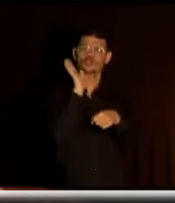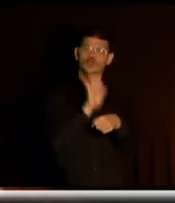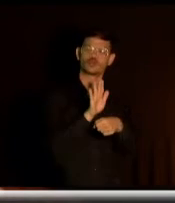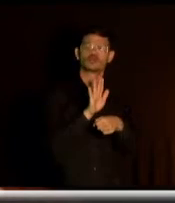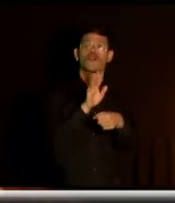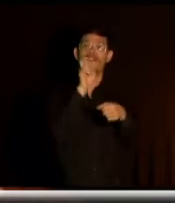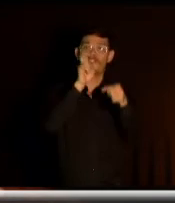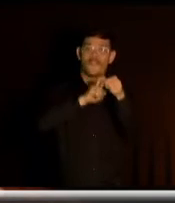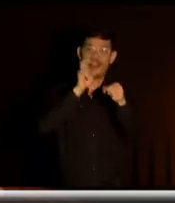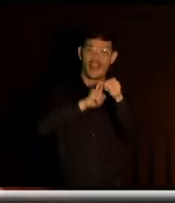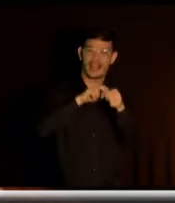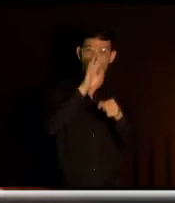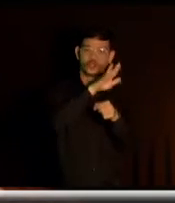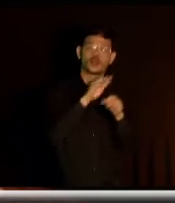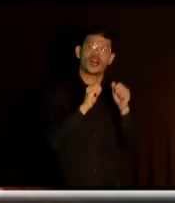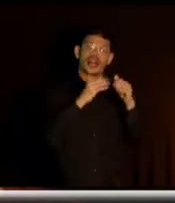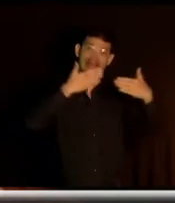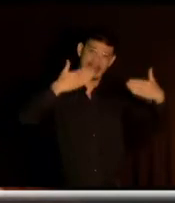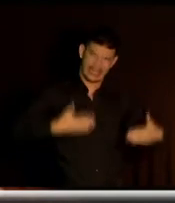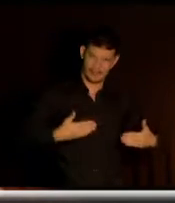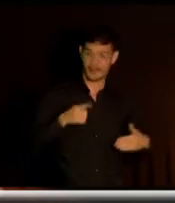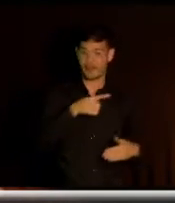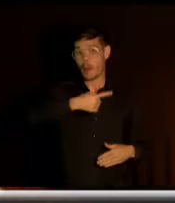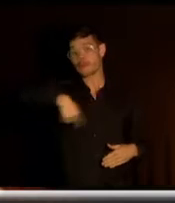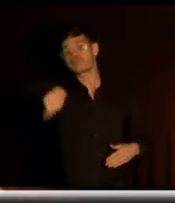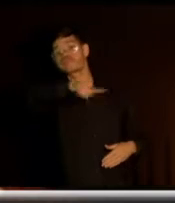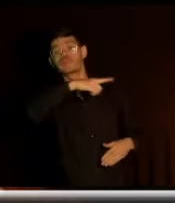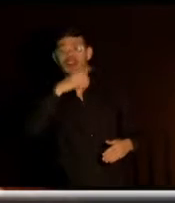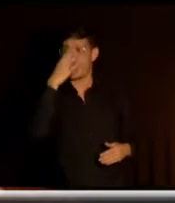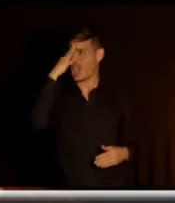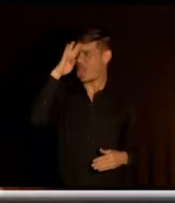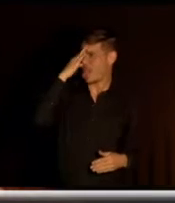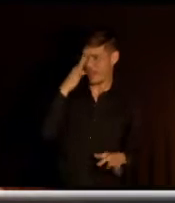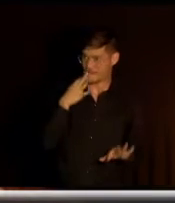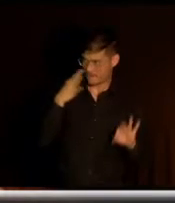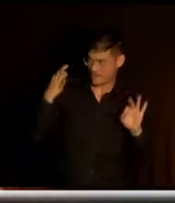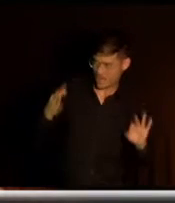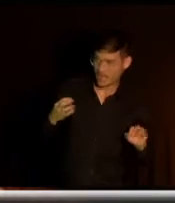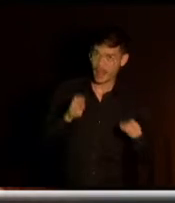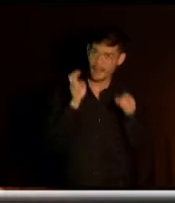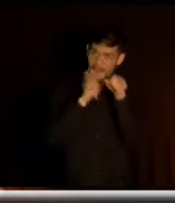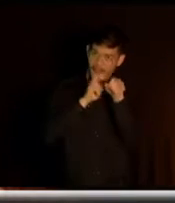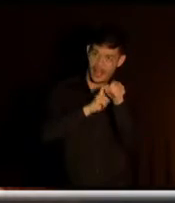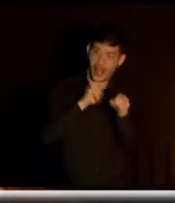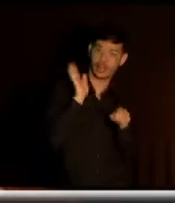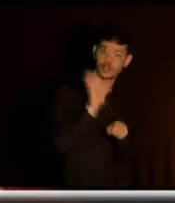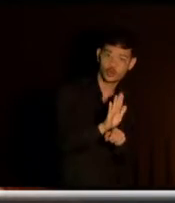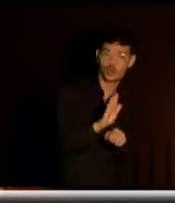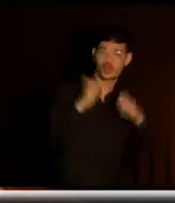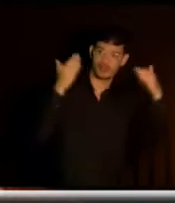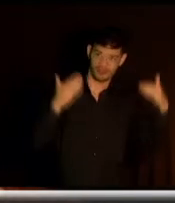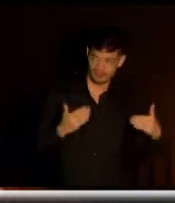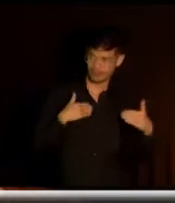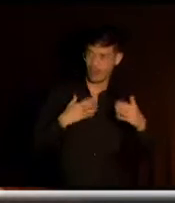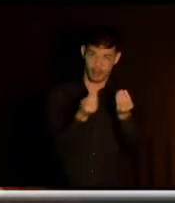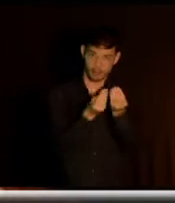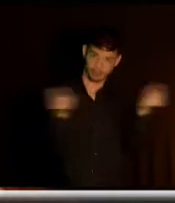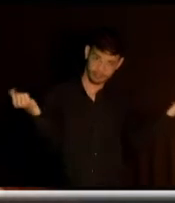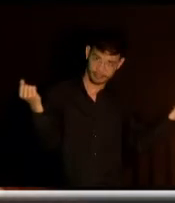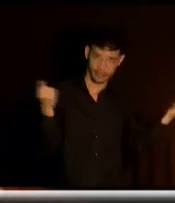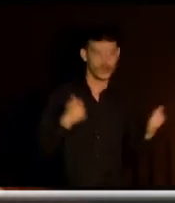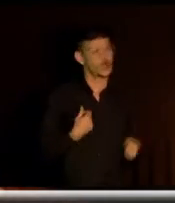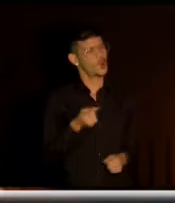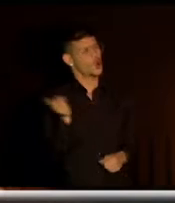muchas dudas, dicen que van a desaparecer. ¿Es cierto esto? ¿Desaparecerán estas federaciones por discapacidad? No, es totalmente